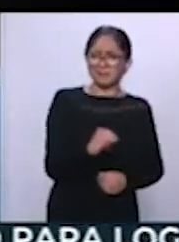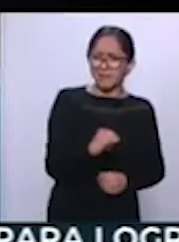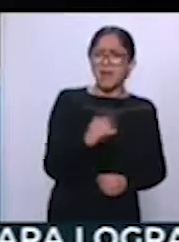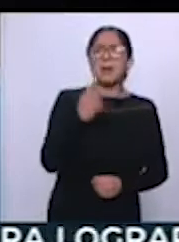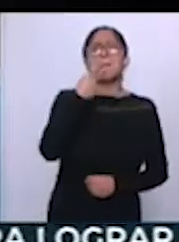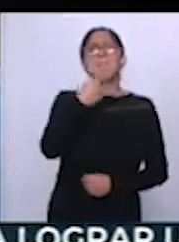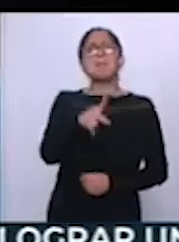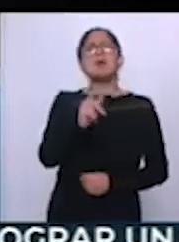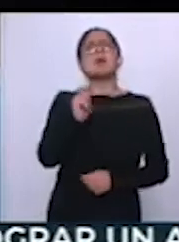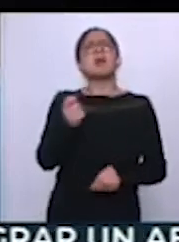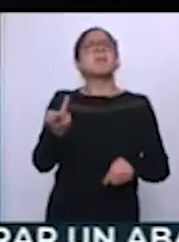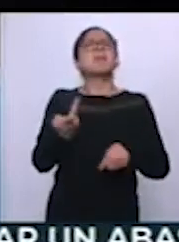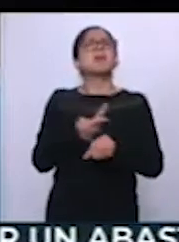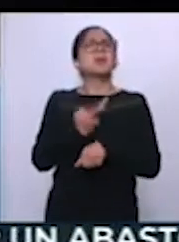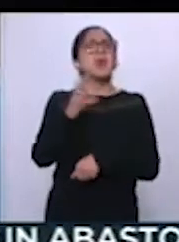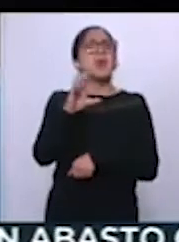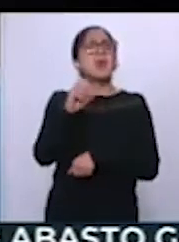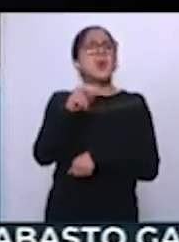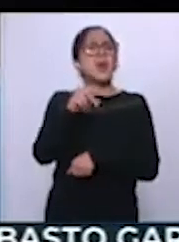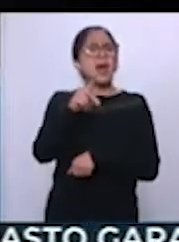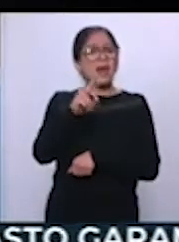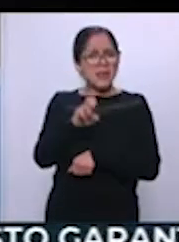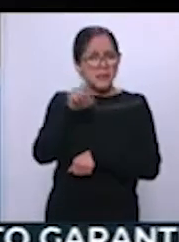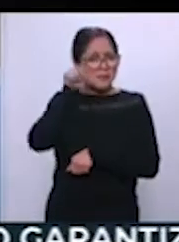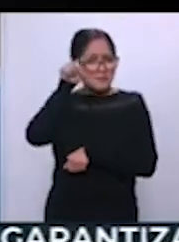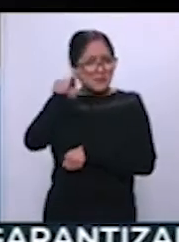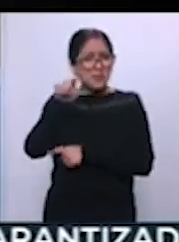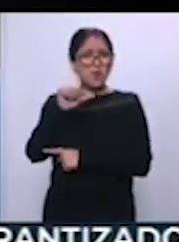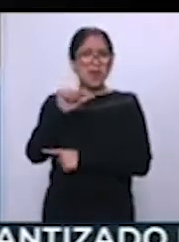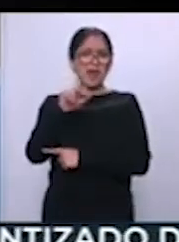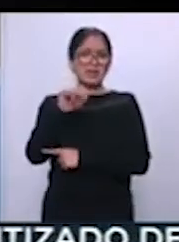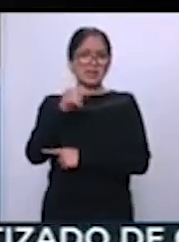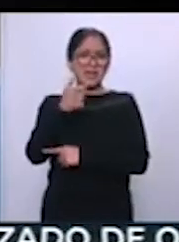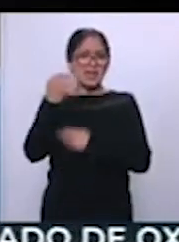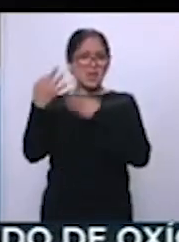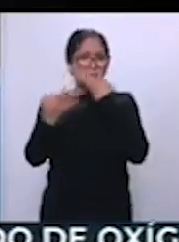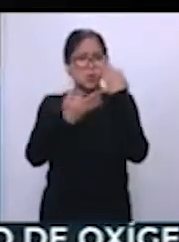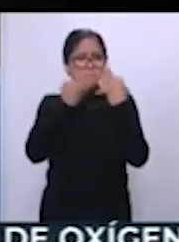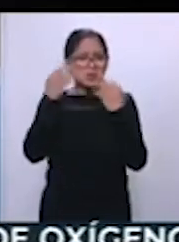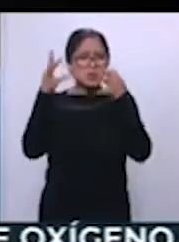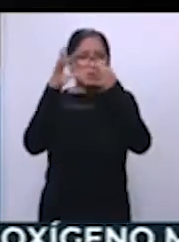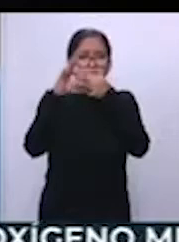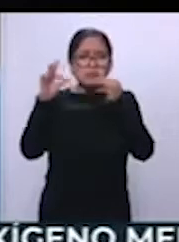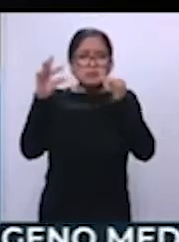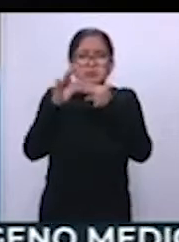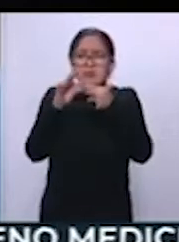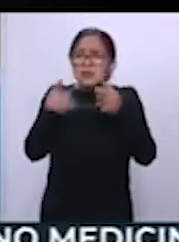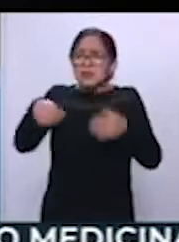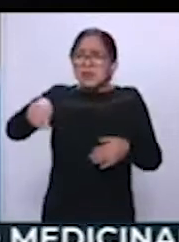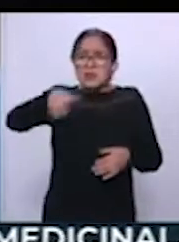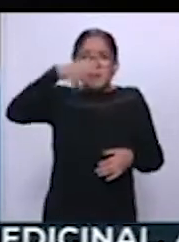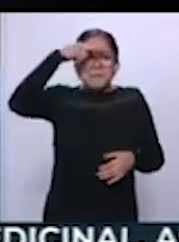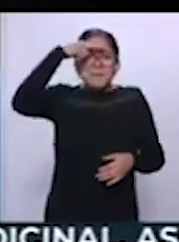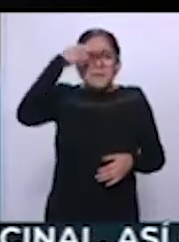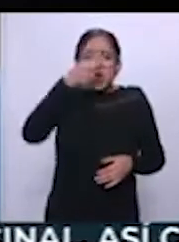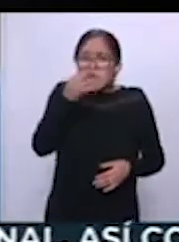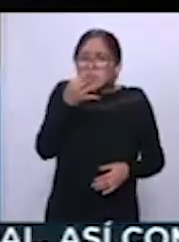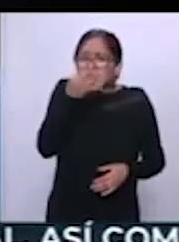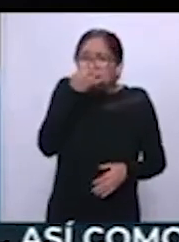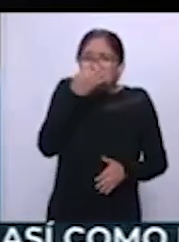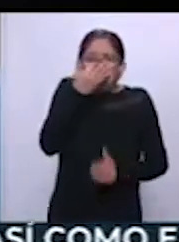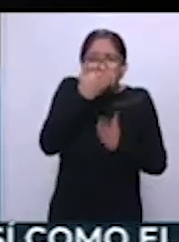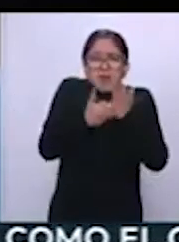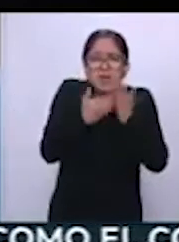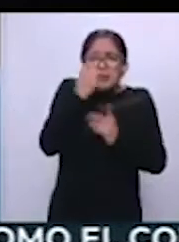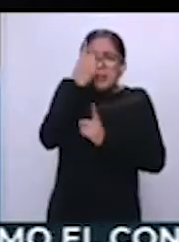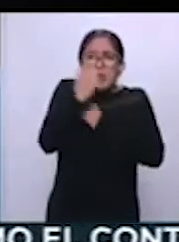poquito, porque también investigaste para Aristegui Noticias sobre este caso. Estuvo México a punto de no tener deportistas con la bandera